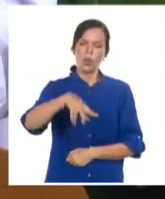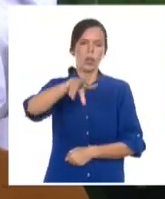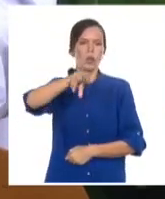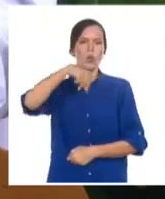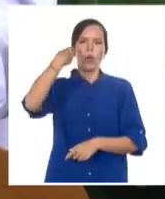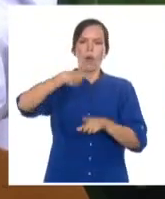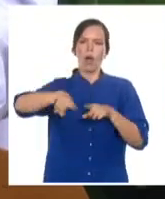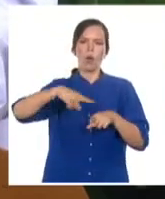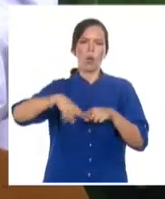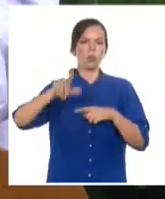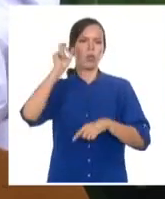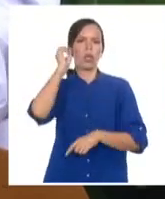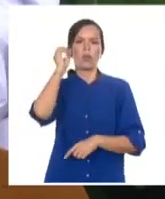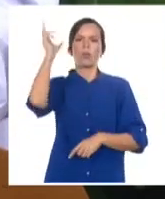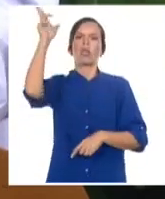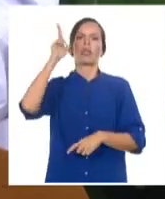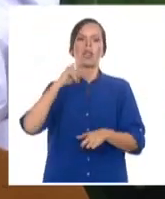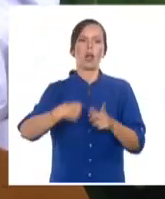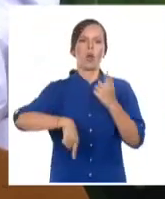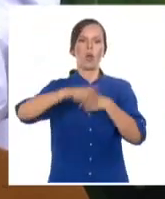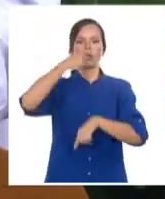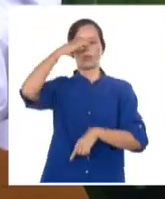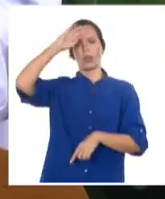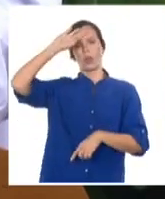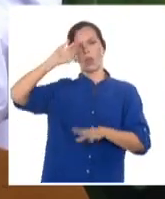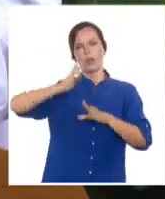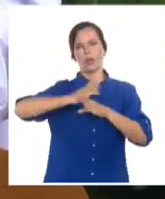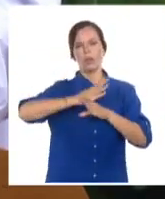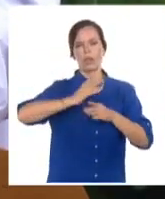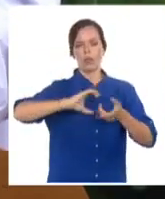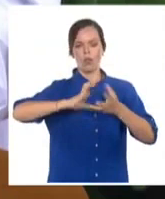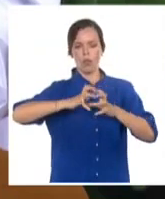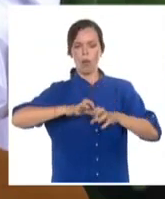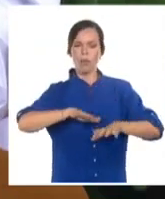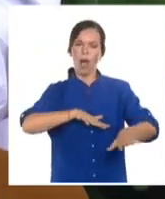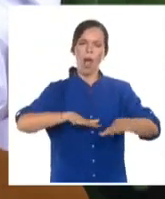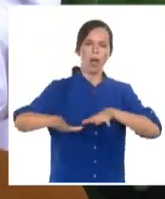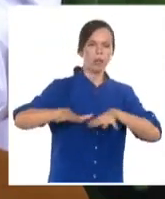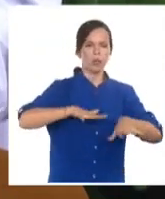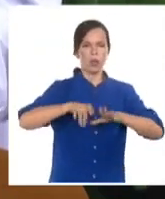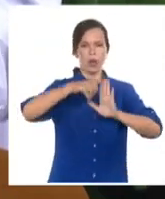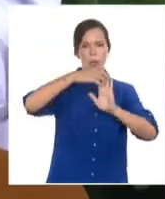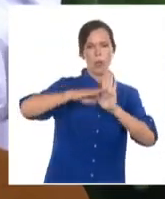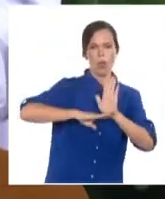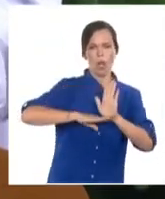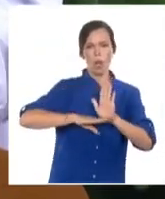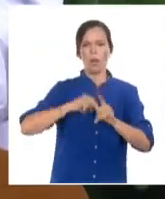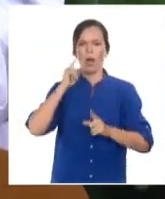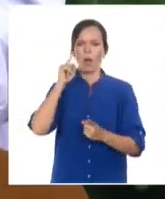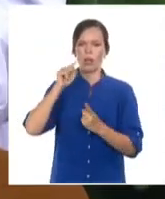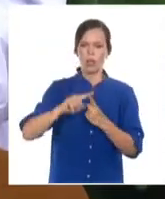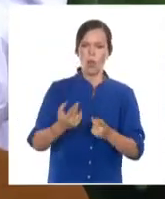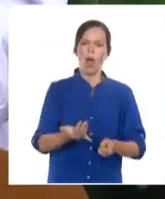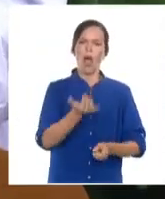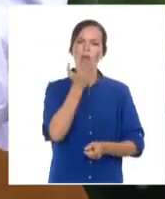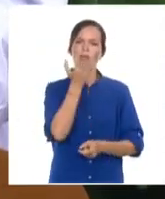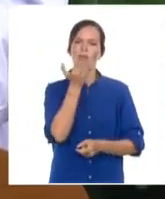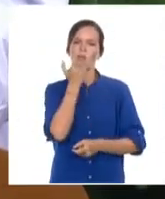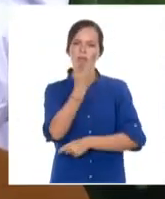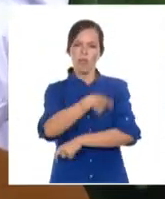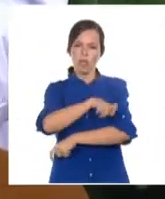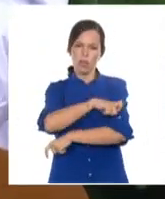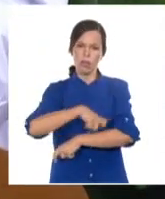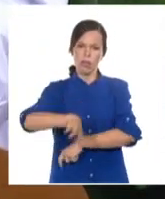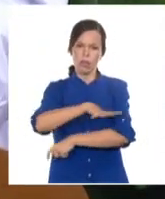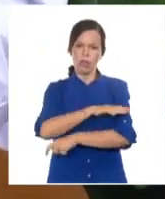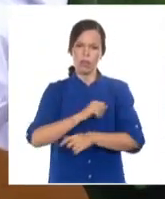diferentes proyectos y programas acciones para alcanzar la mayor cantidad de segmentos en la población interna en